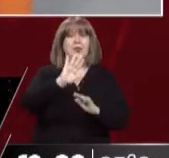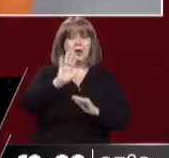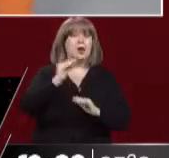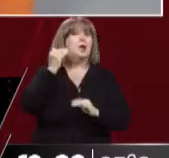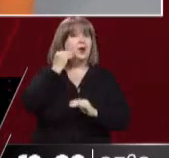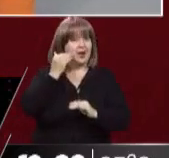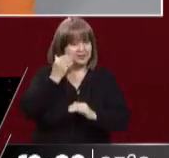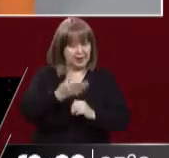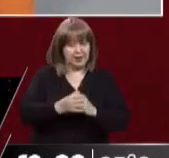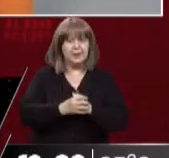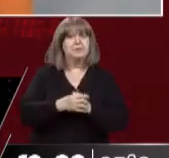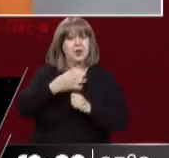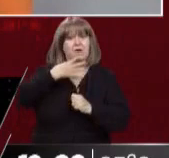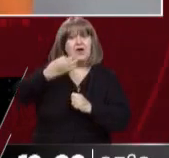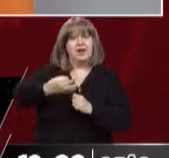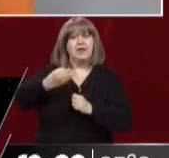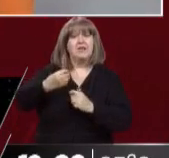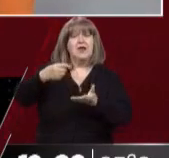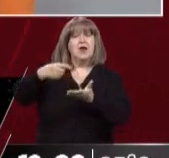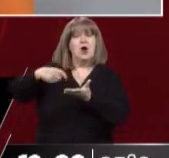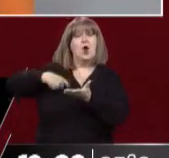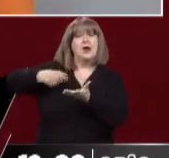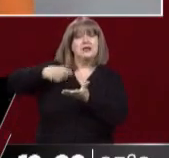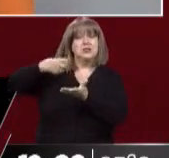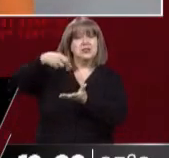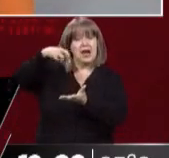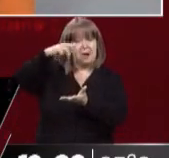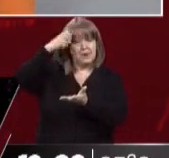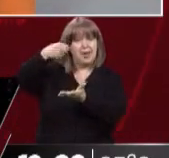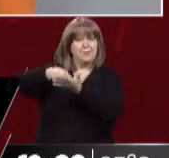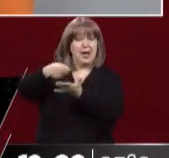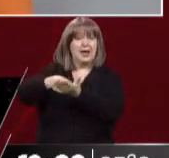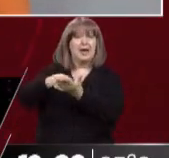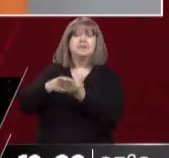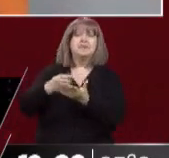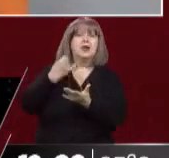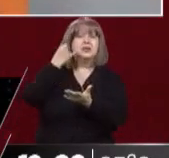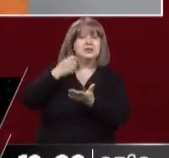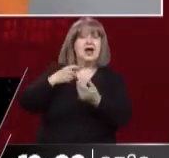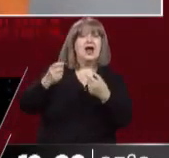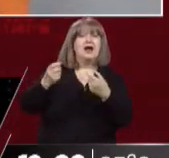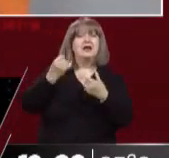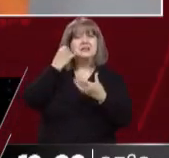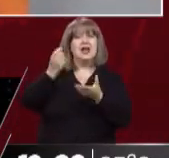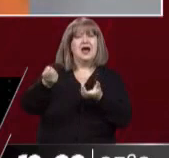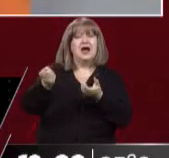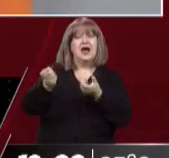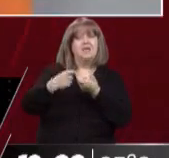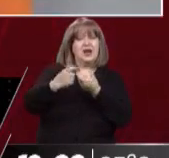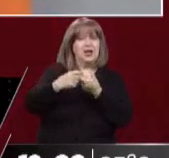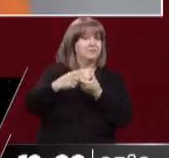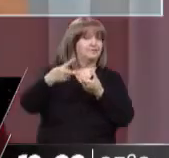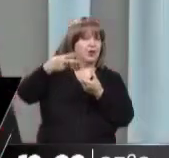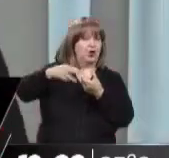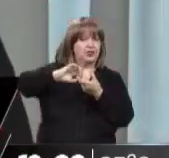nuevamente Buenas tardes es así una prepaga le quitó el beneficio de afiliación a una familia porque su hijo es trans estamos